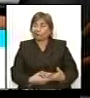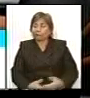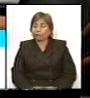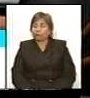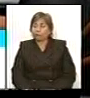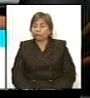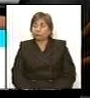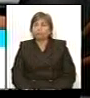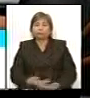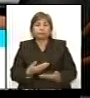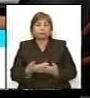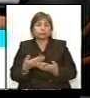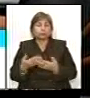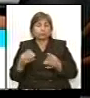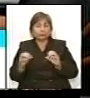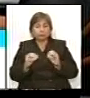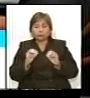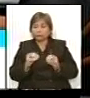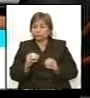equipo propiamente de saneamiento.